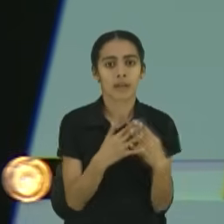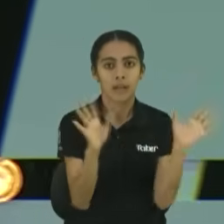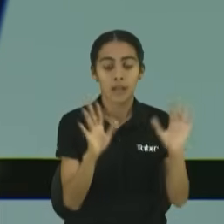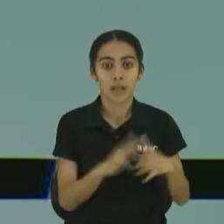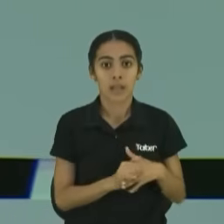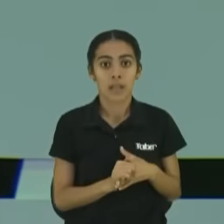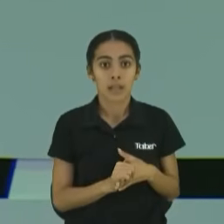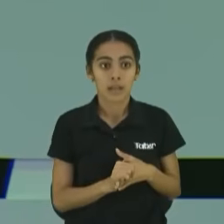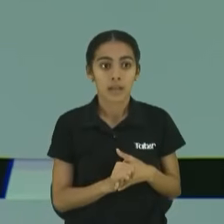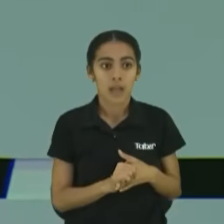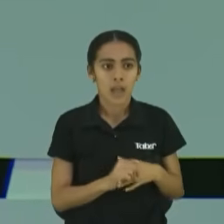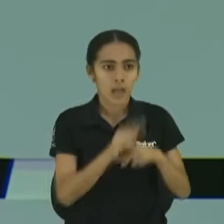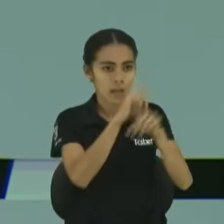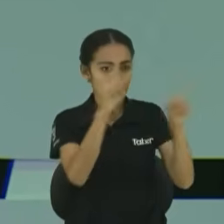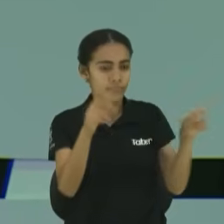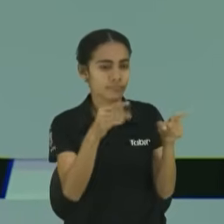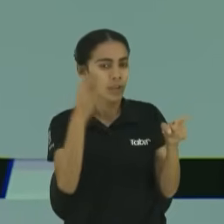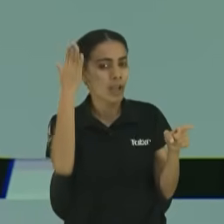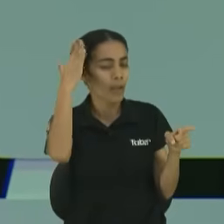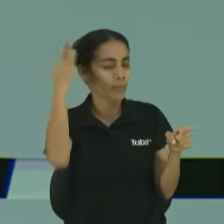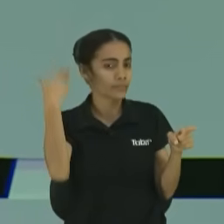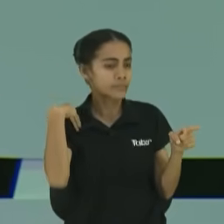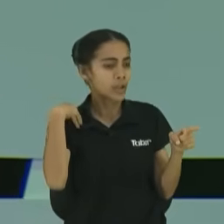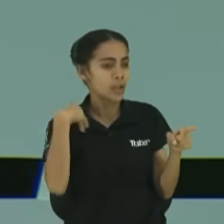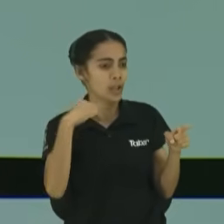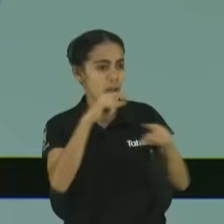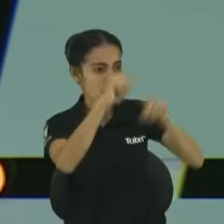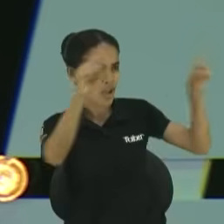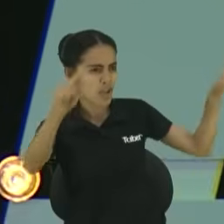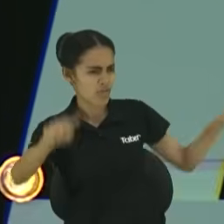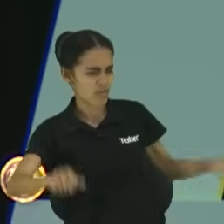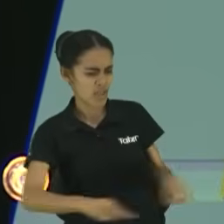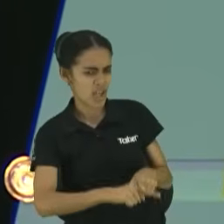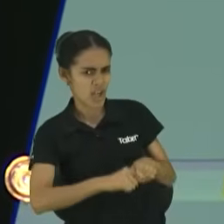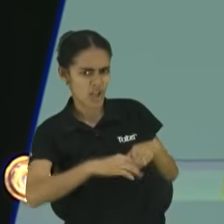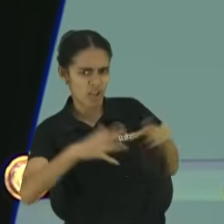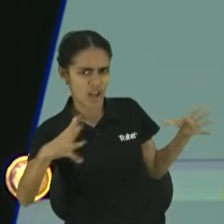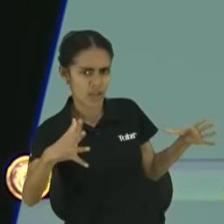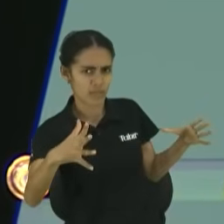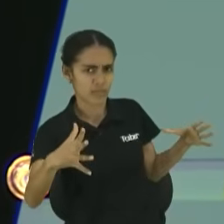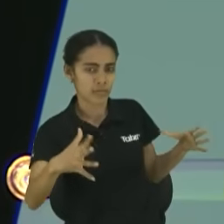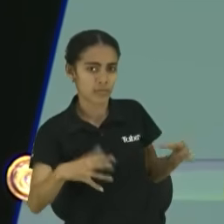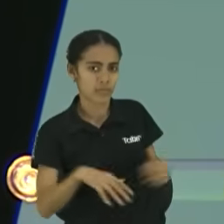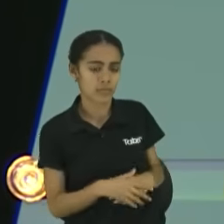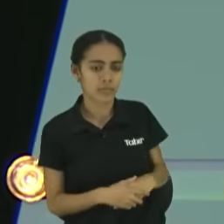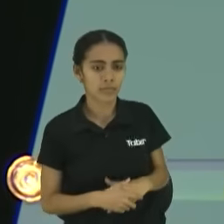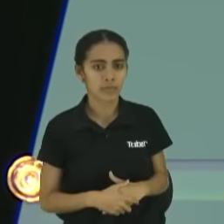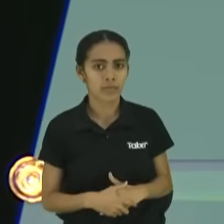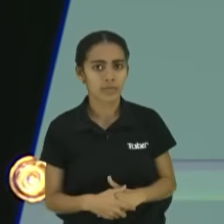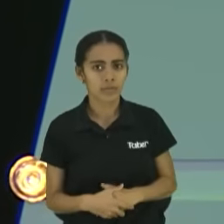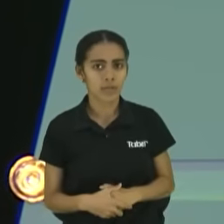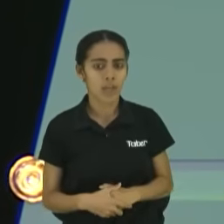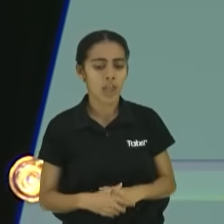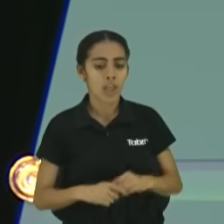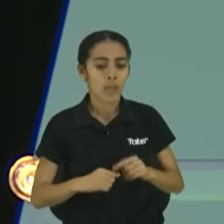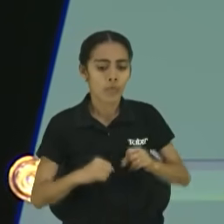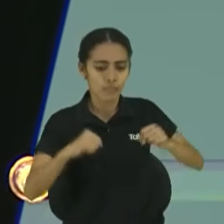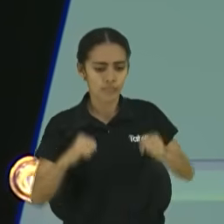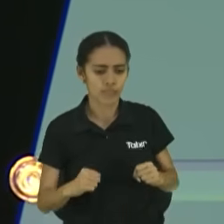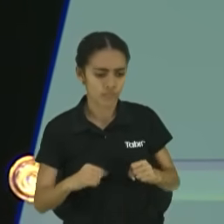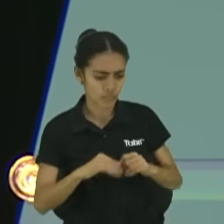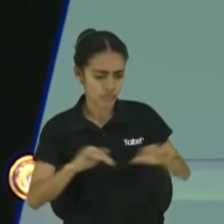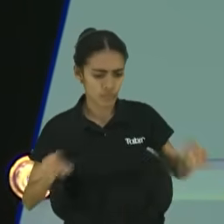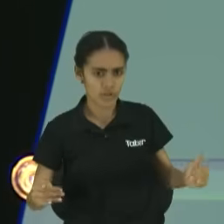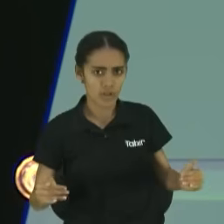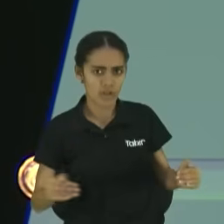pantalla de 55 pulgadas que debe en la Curazao, ¿sí? En un sillón que debe en Ferrocentro, ¿verdad? Ahí,